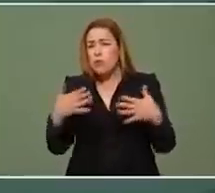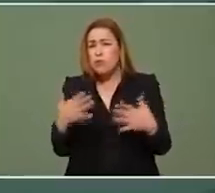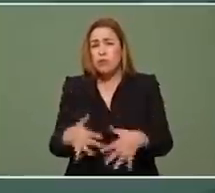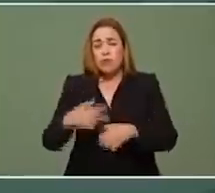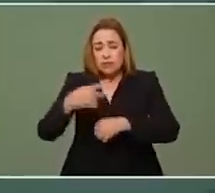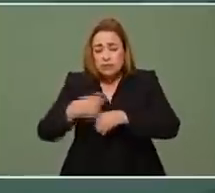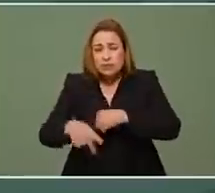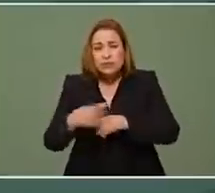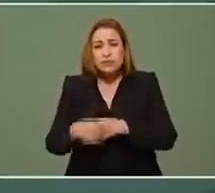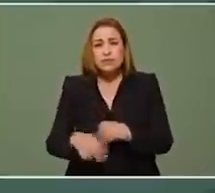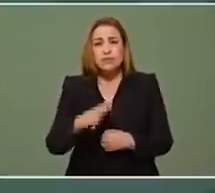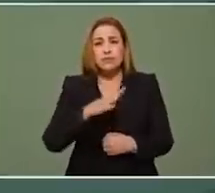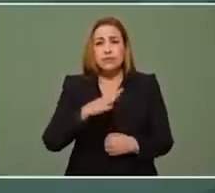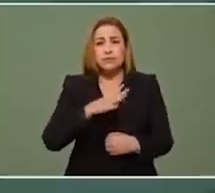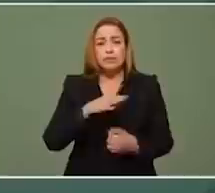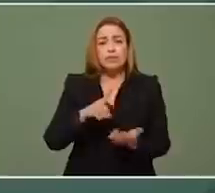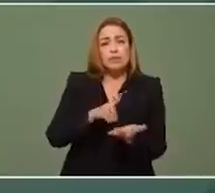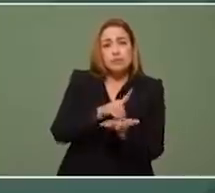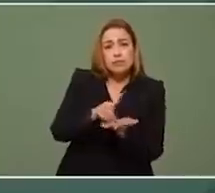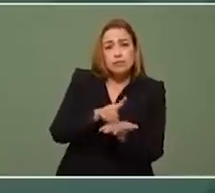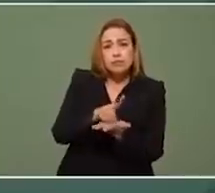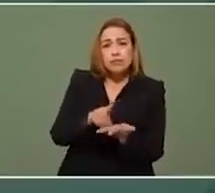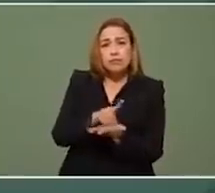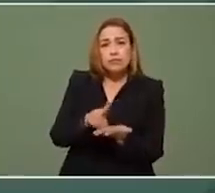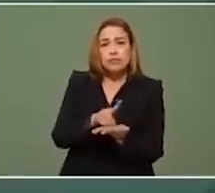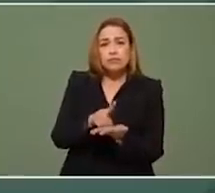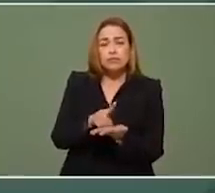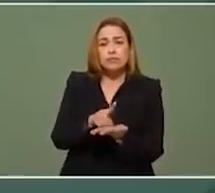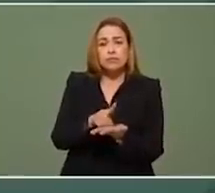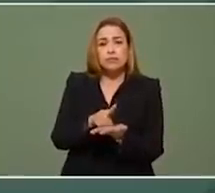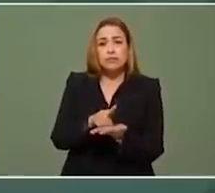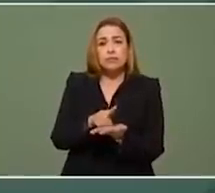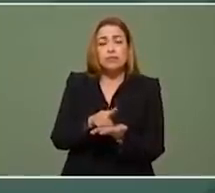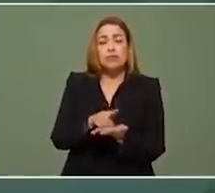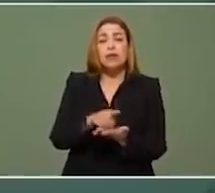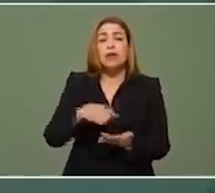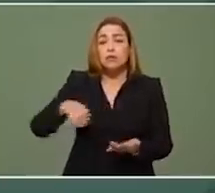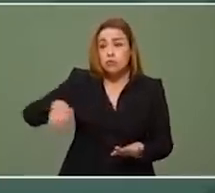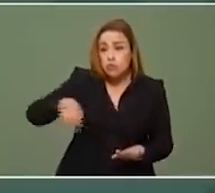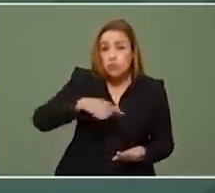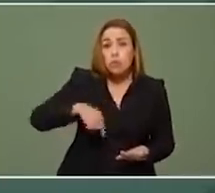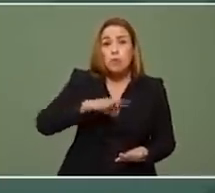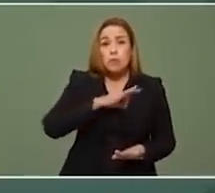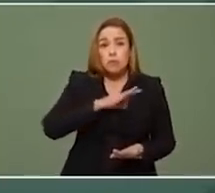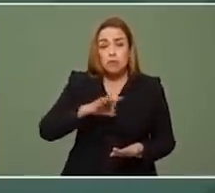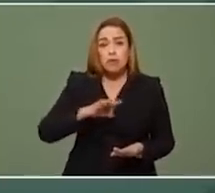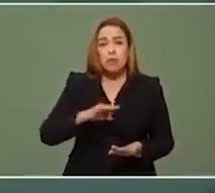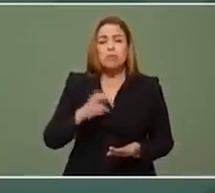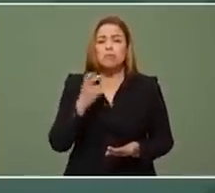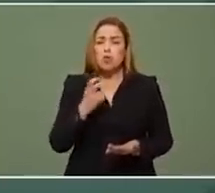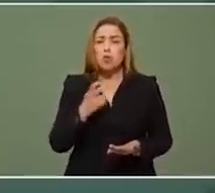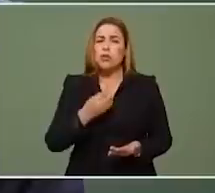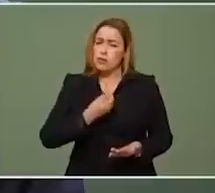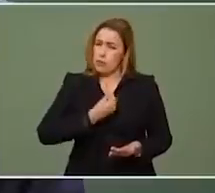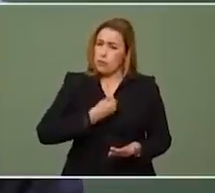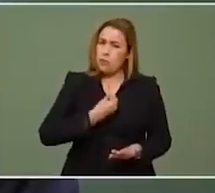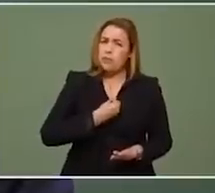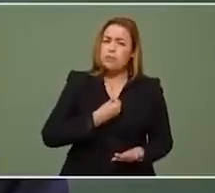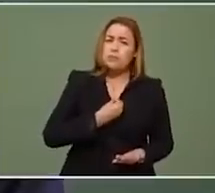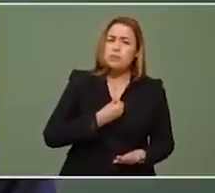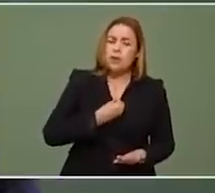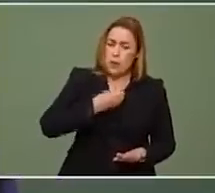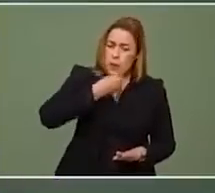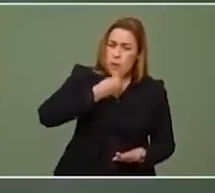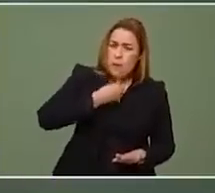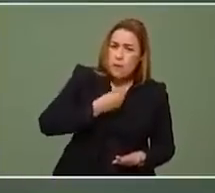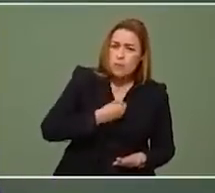el que podamos como es el compromiso de iniciar lo más pronto posible una campaña